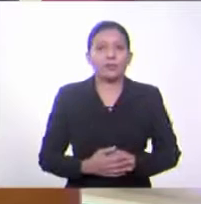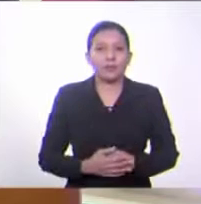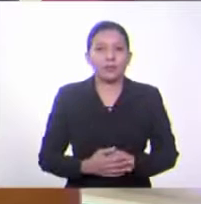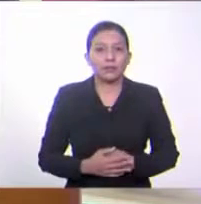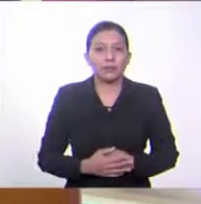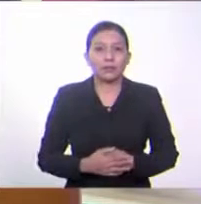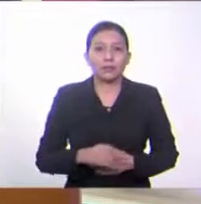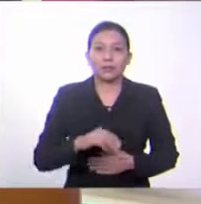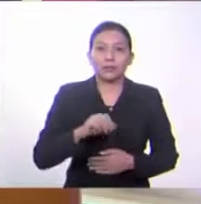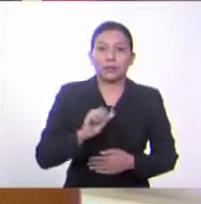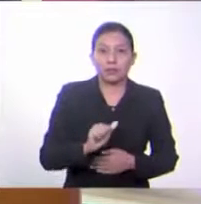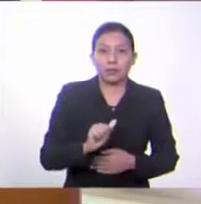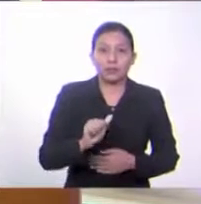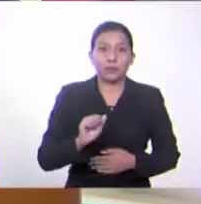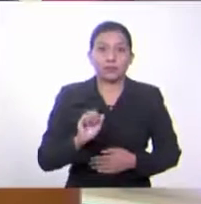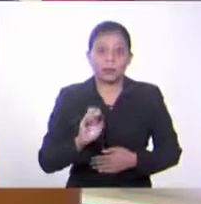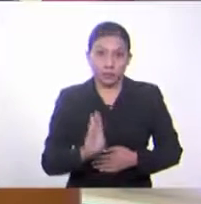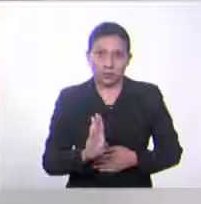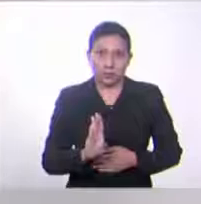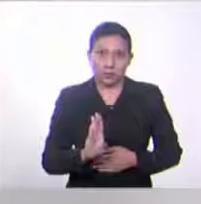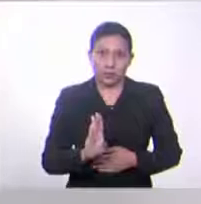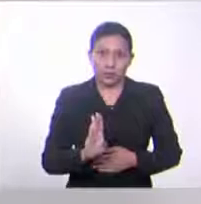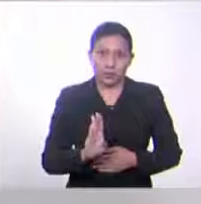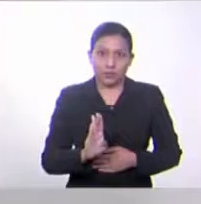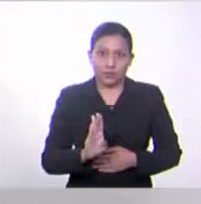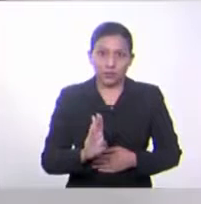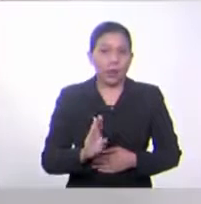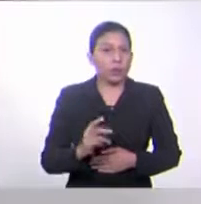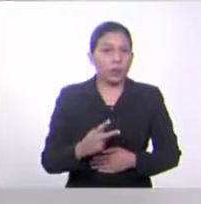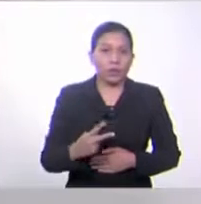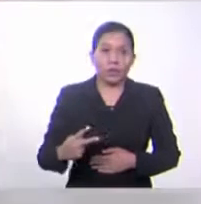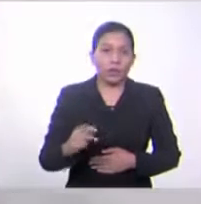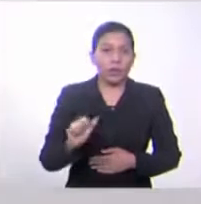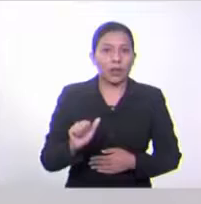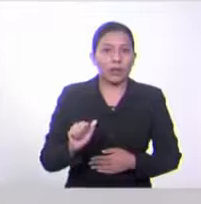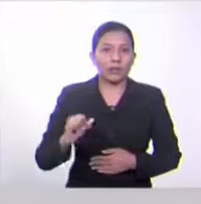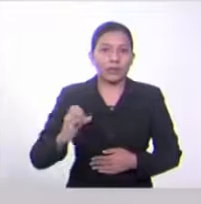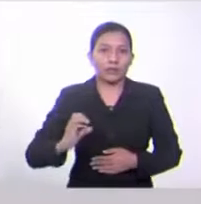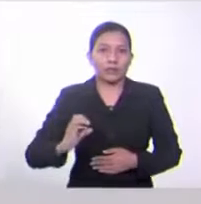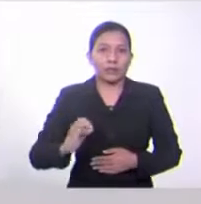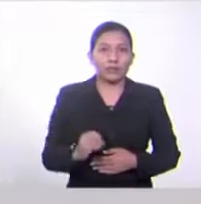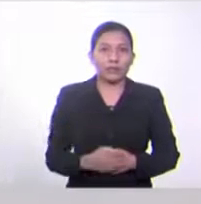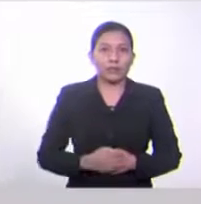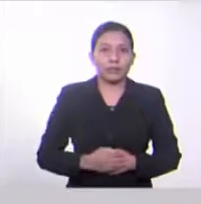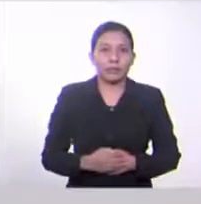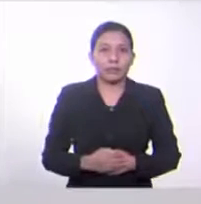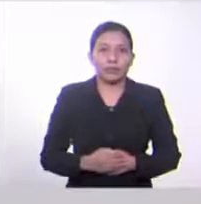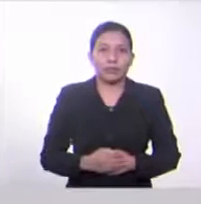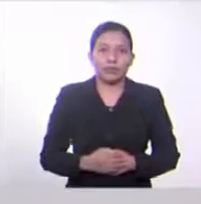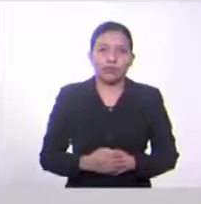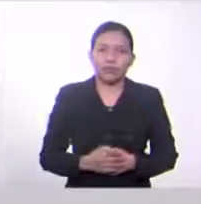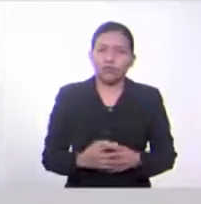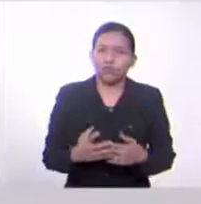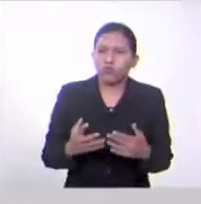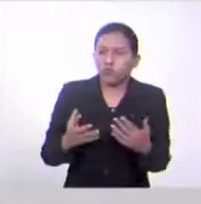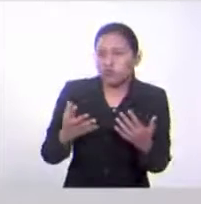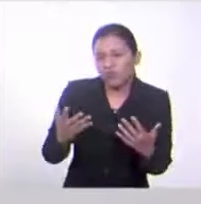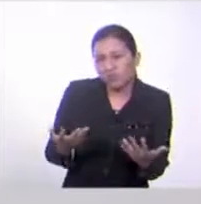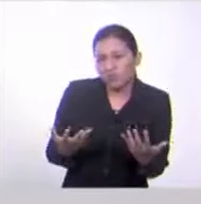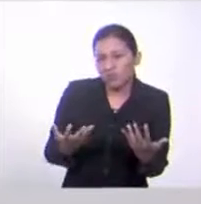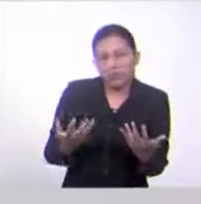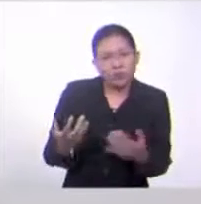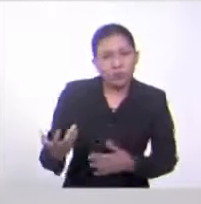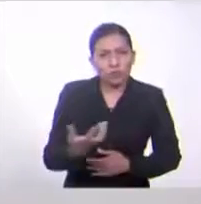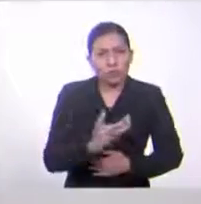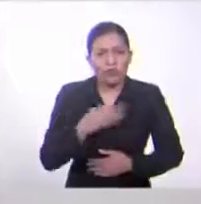AB es igual a AC. Lo que tengo que